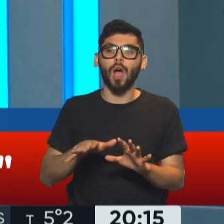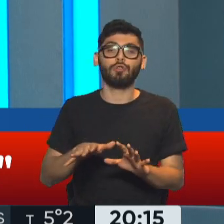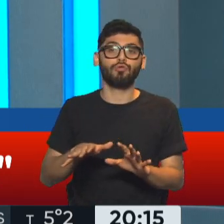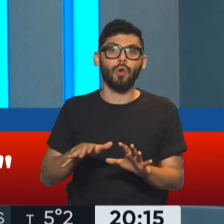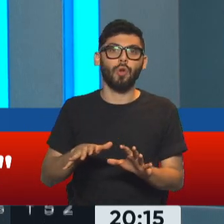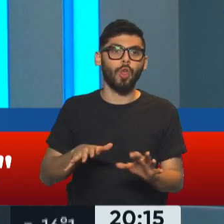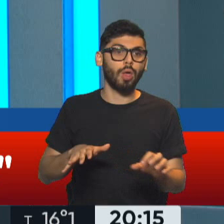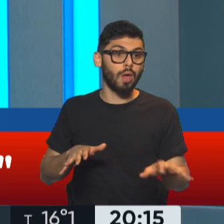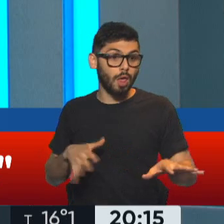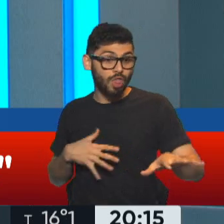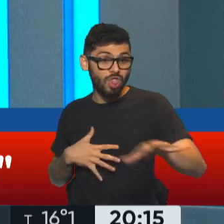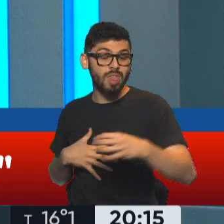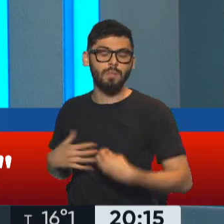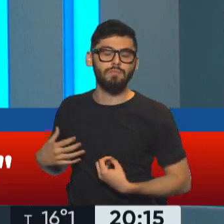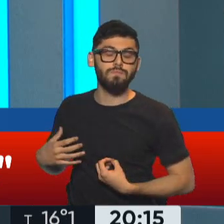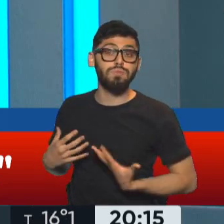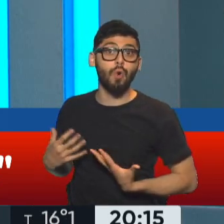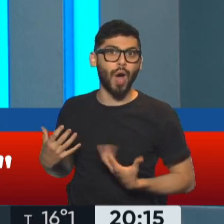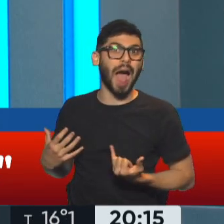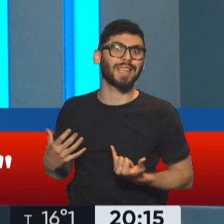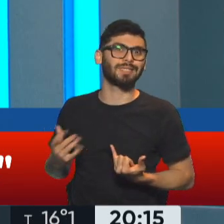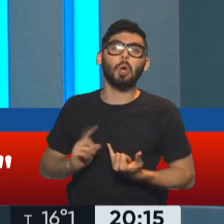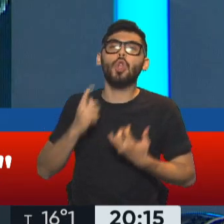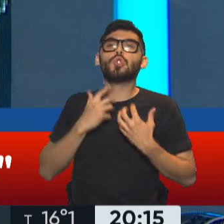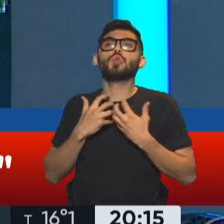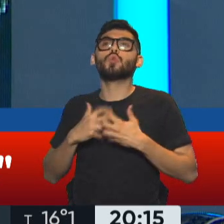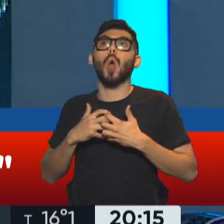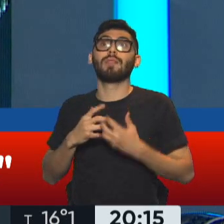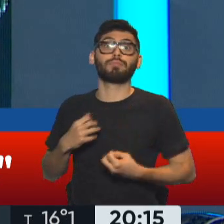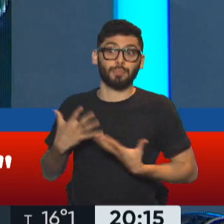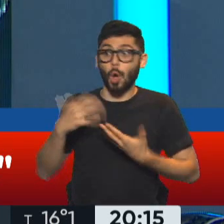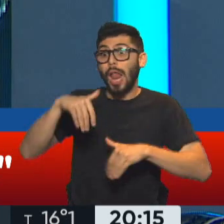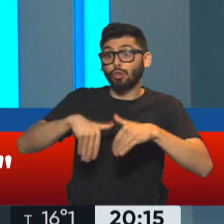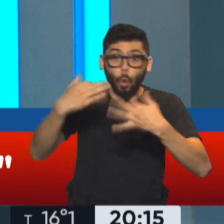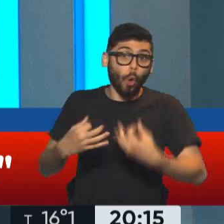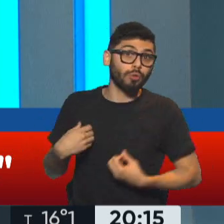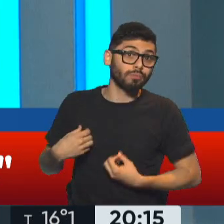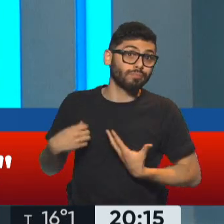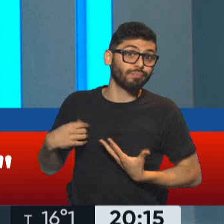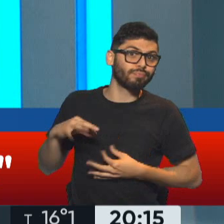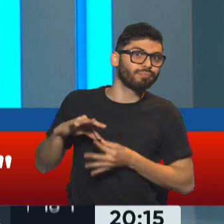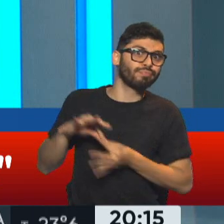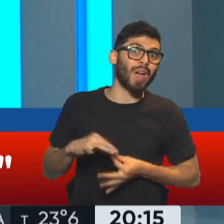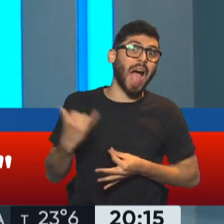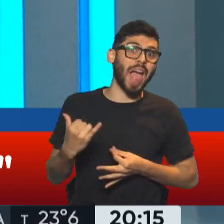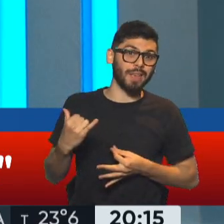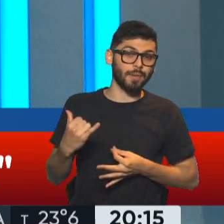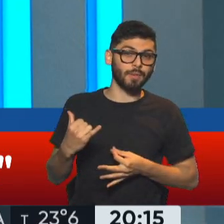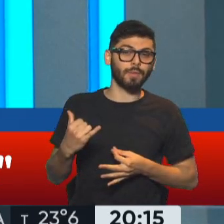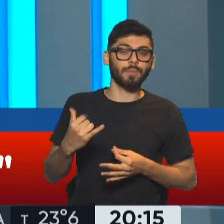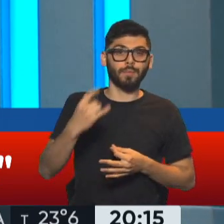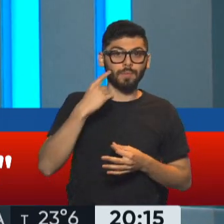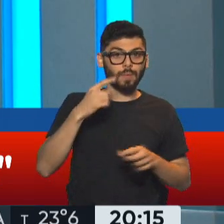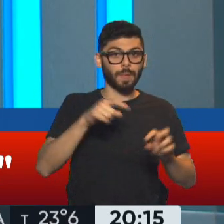la gente, no es racional. Y hay un componente emocional en las elecciones. Cuando vos señalás que tratan de instalar